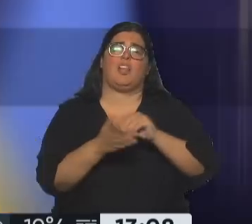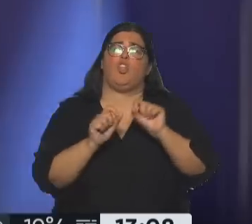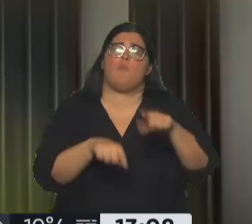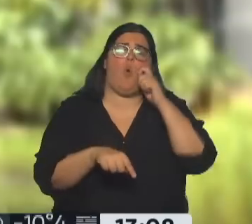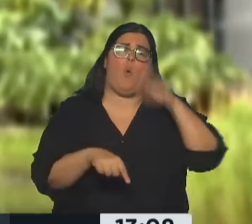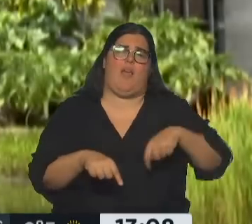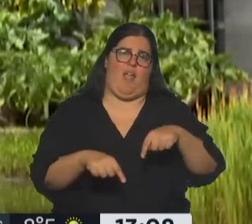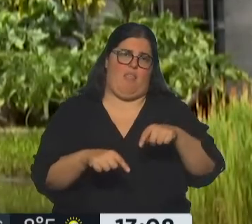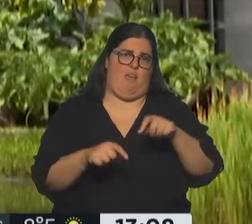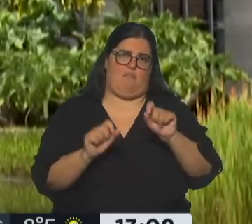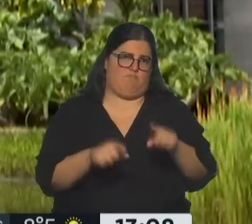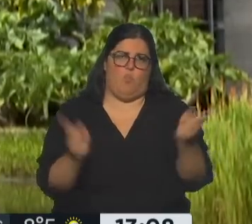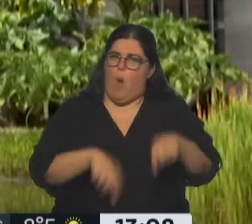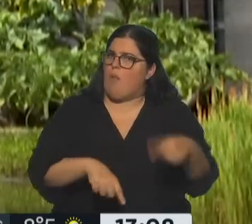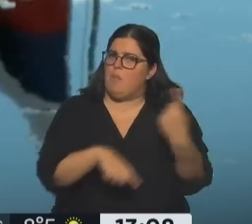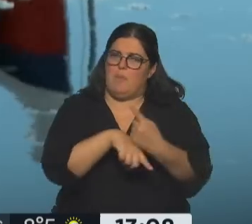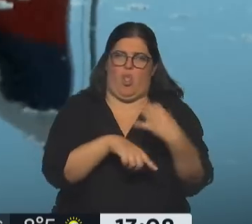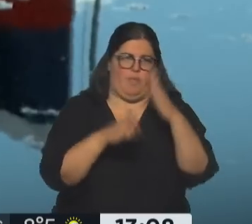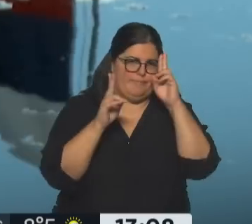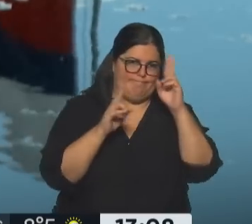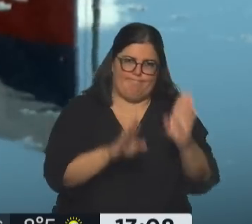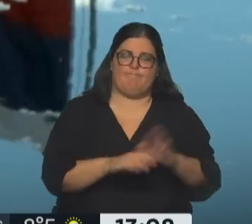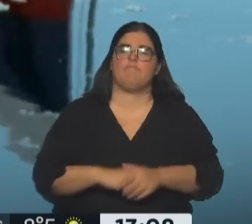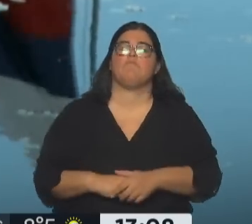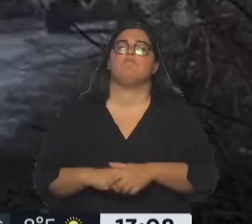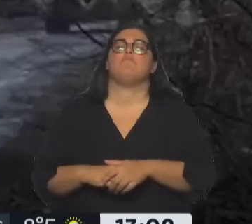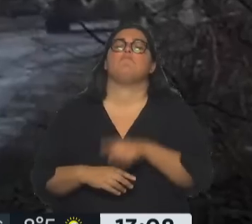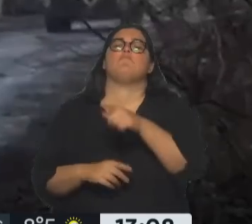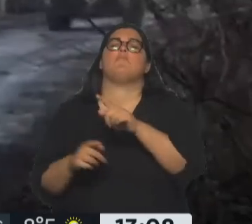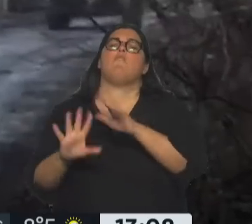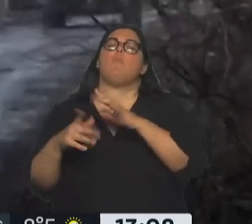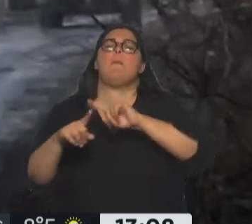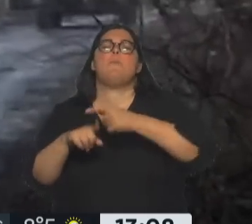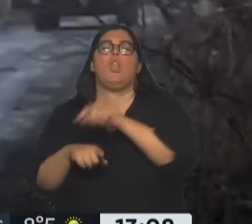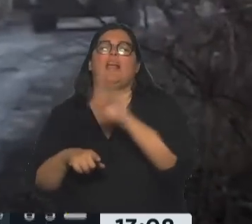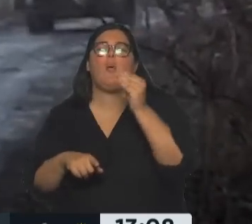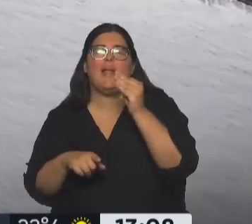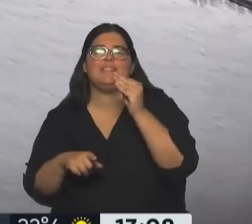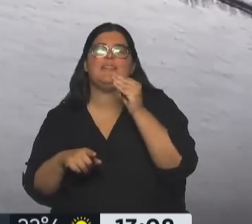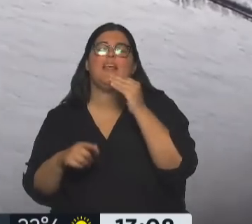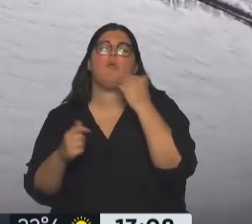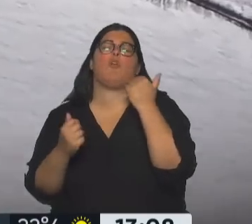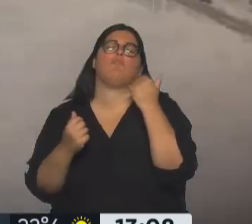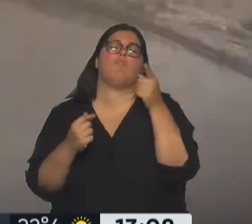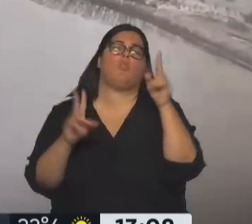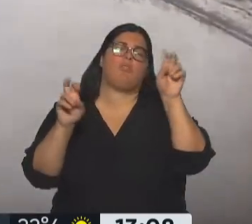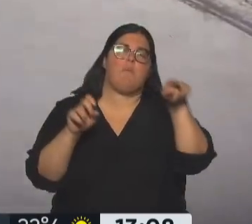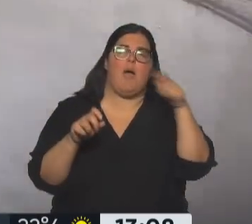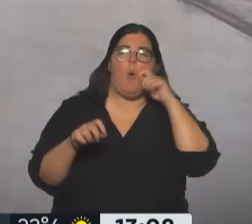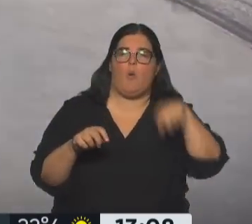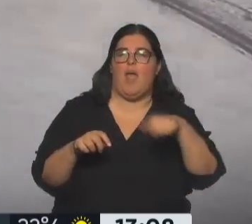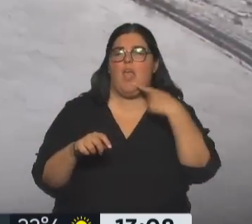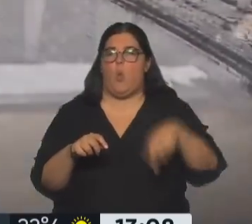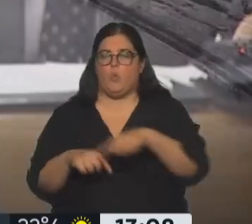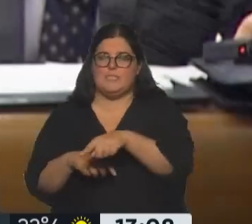integrity. Es notable que la política de Brasil con respecto a Rusia después de la invasión sea probablemente el único aspecto en el que